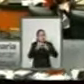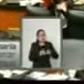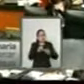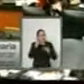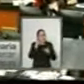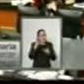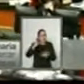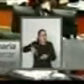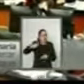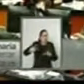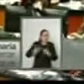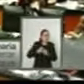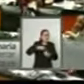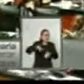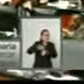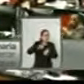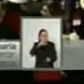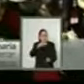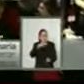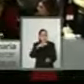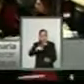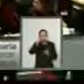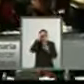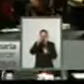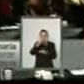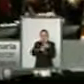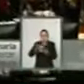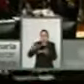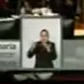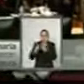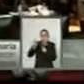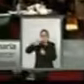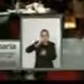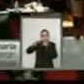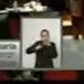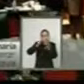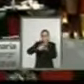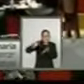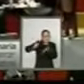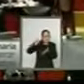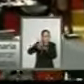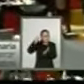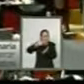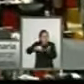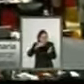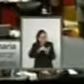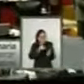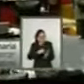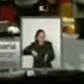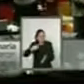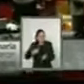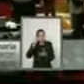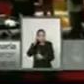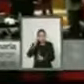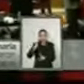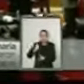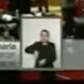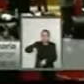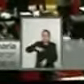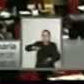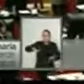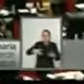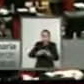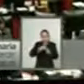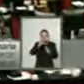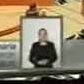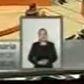readmitirlo. Que fue lo que se propuso originalmente. Si tú recuerdas el día de ayer, pues lo que se proponía es que fuera el Pleno quien